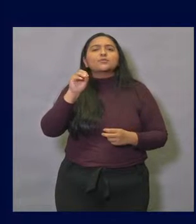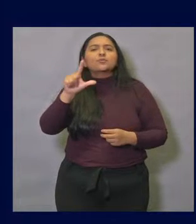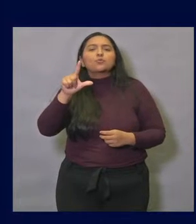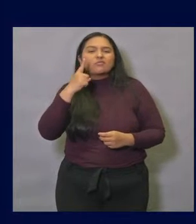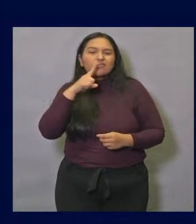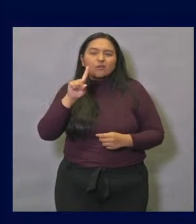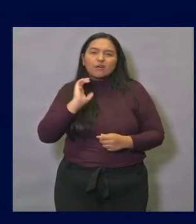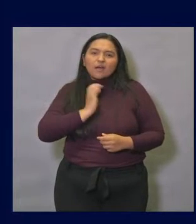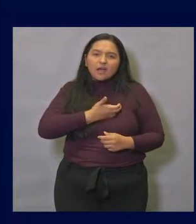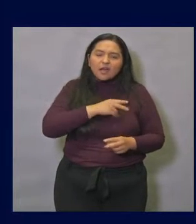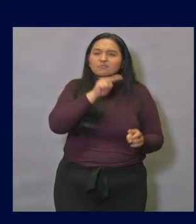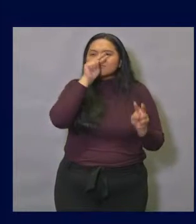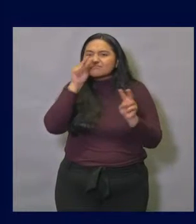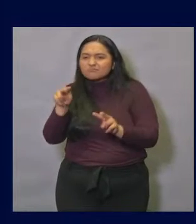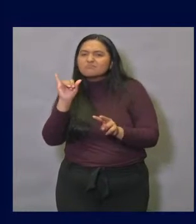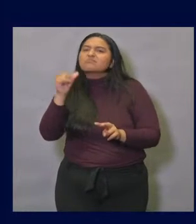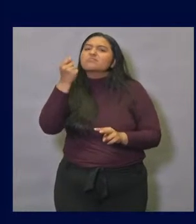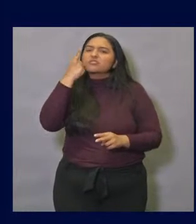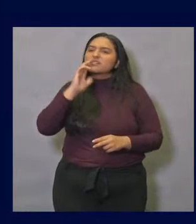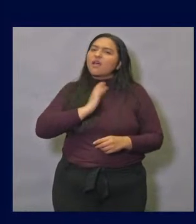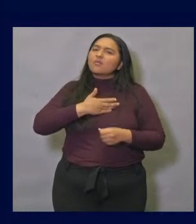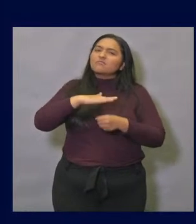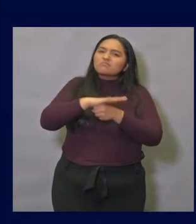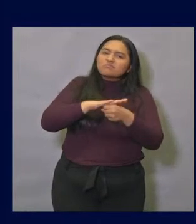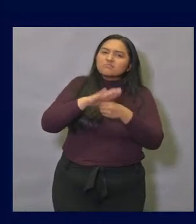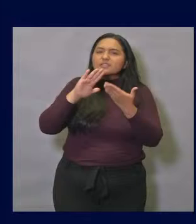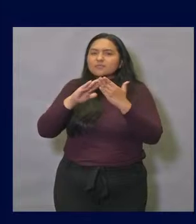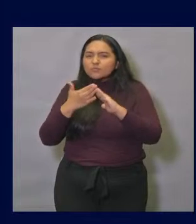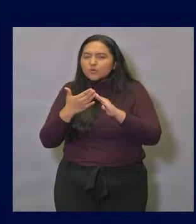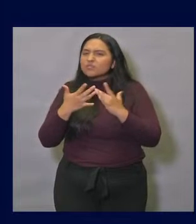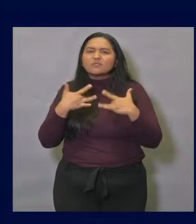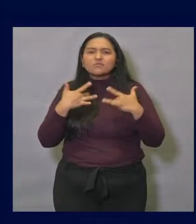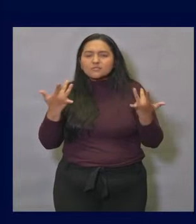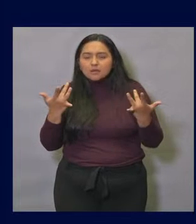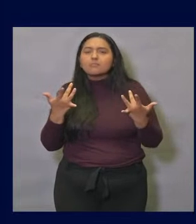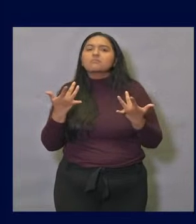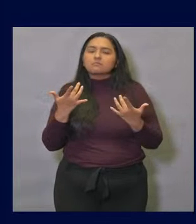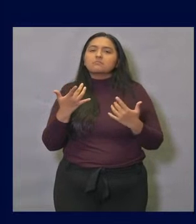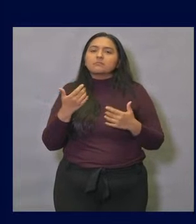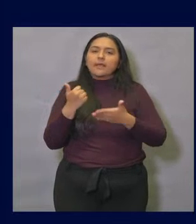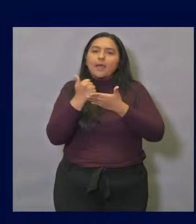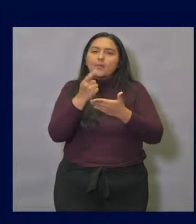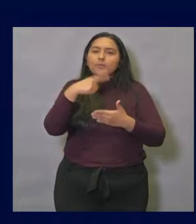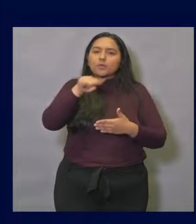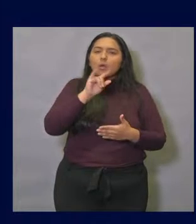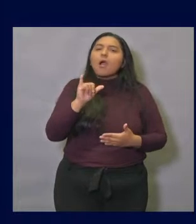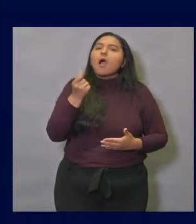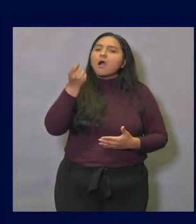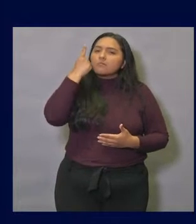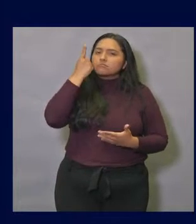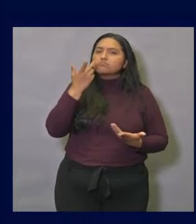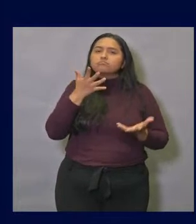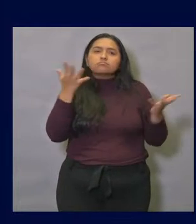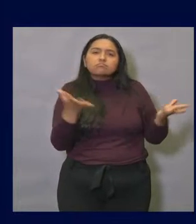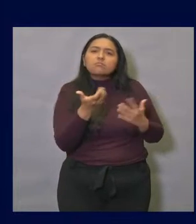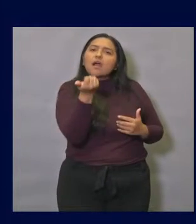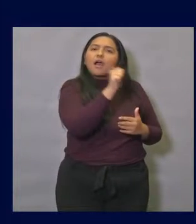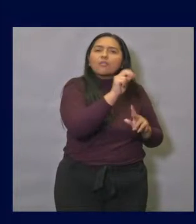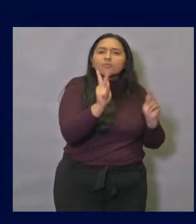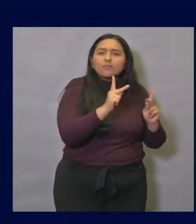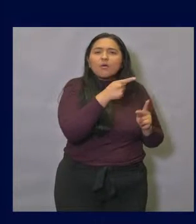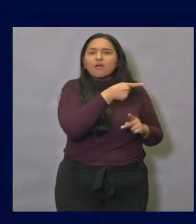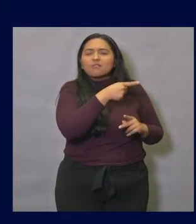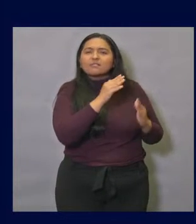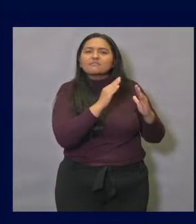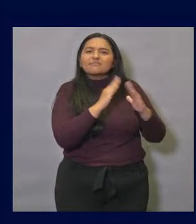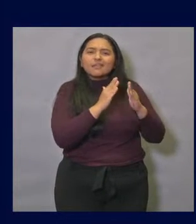para poder comprender nuestras comunidades y ciudades y que lo ayude a educar y a motivar a sus vecinos y seres queridos